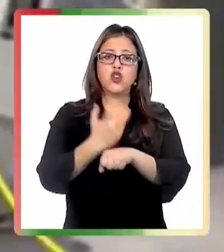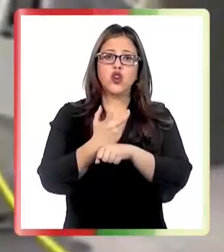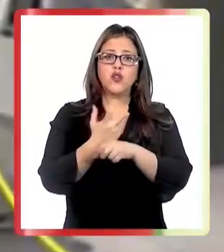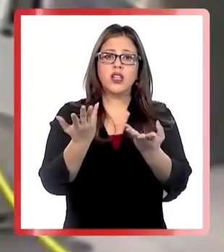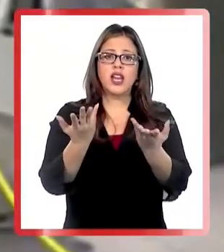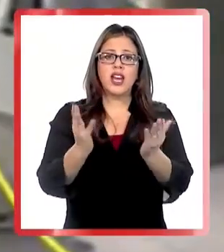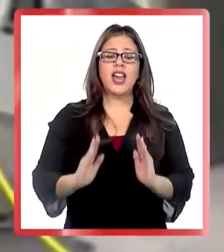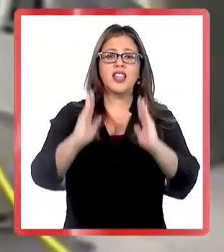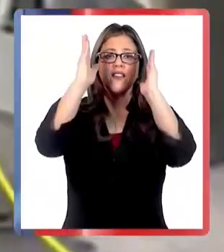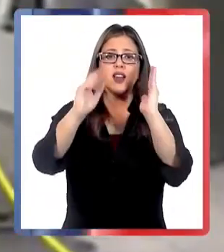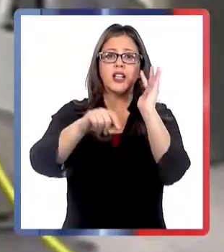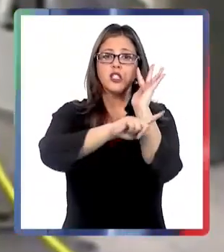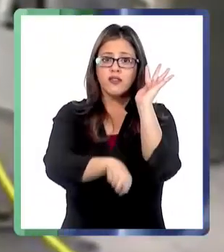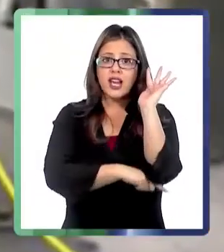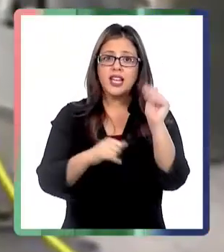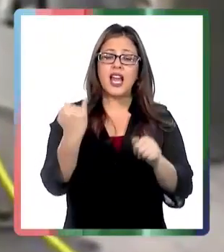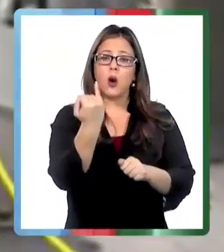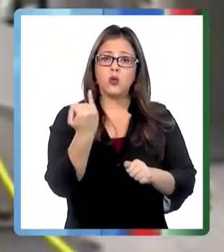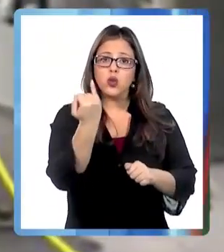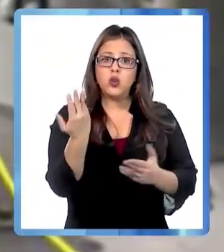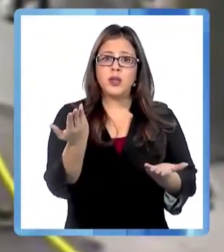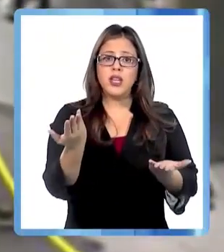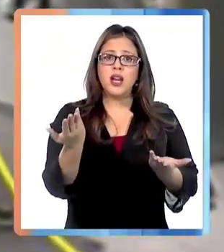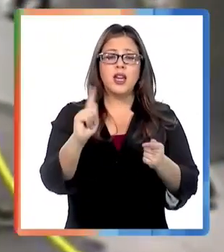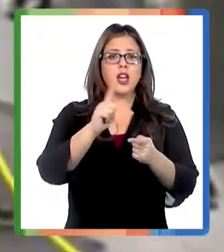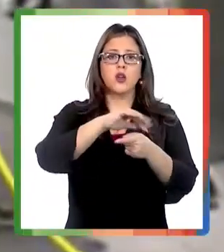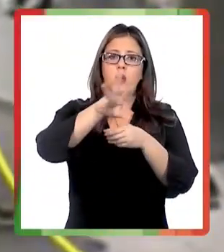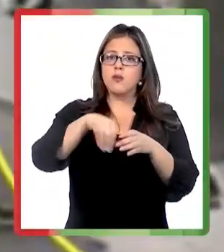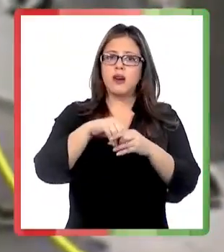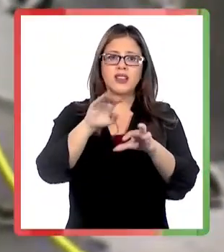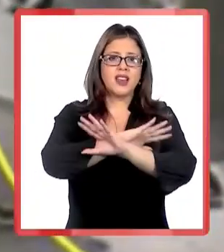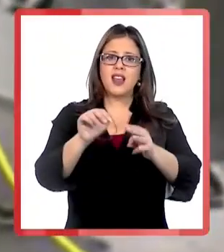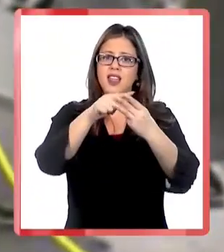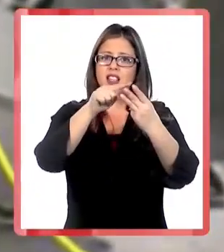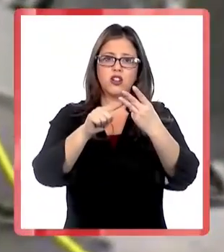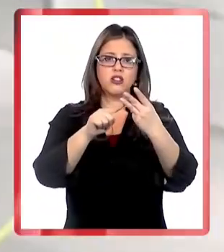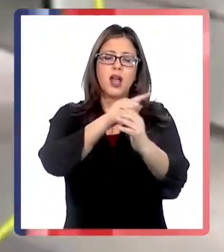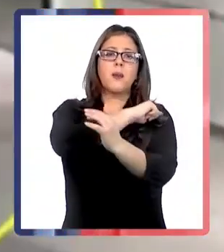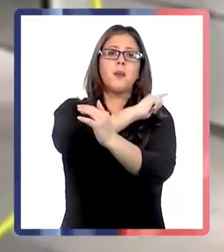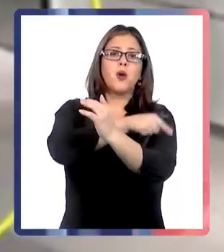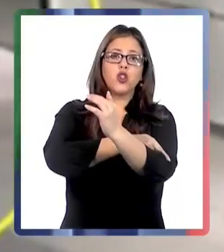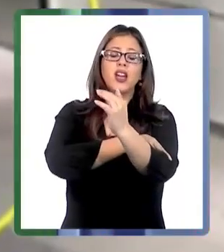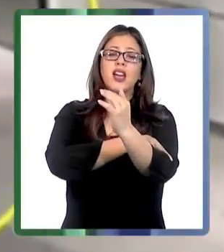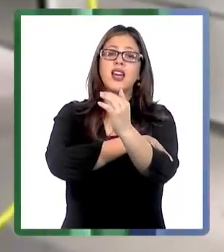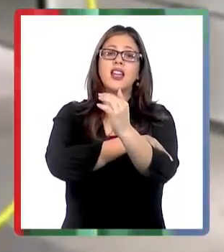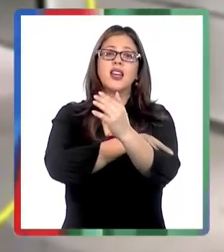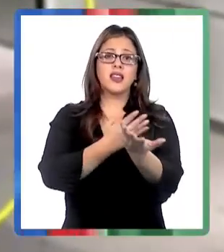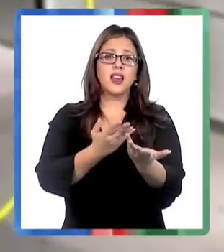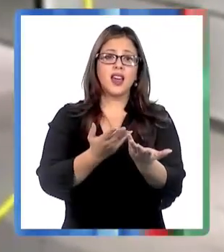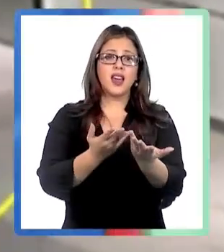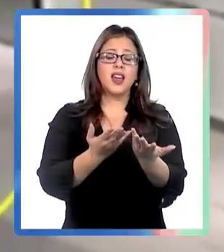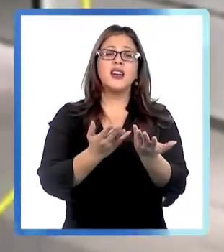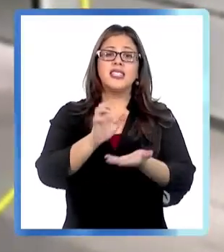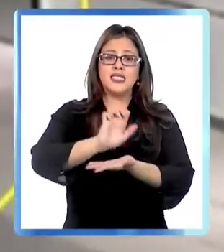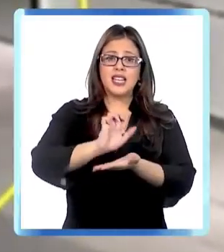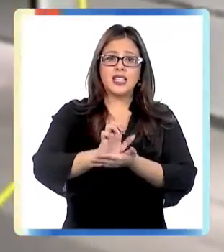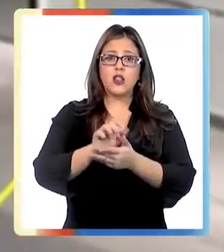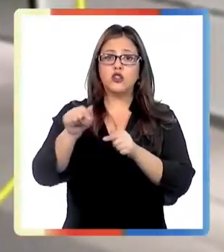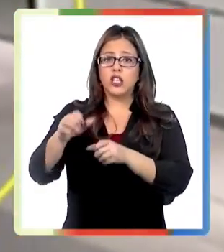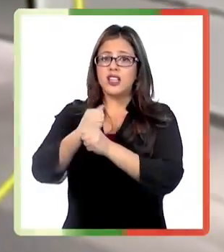organismo autónomo y que no forma parte de ninguno de los tres poderes del Estado. Mientras se ejecutaban algunos trabajos en la Fiscalía, en la